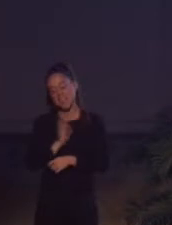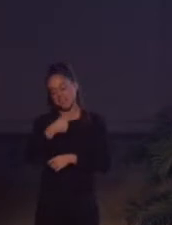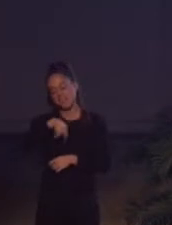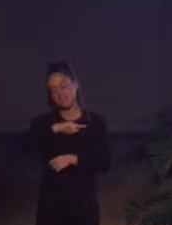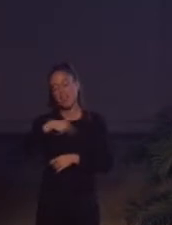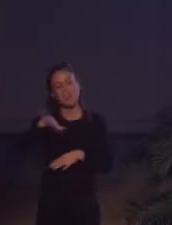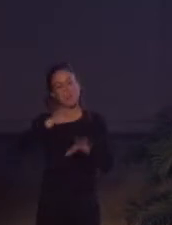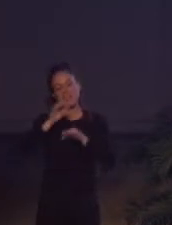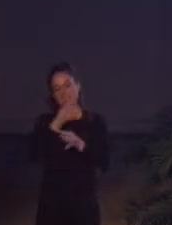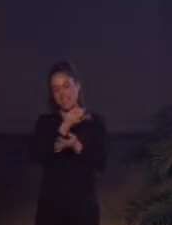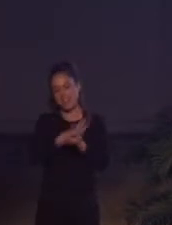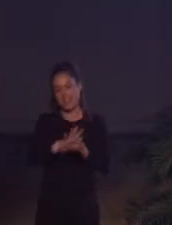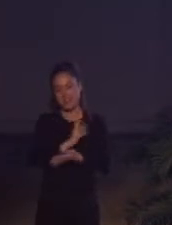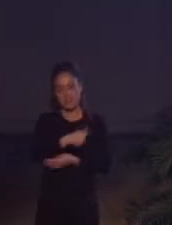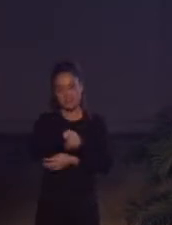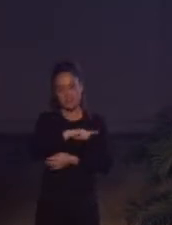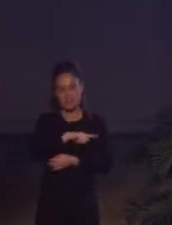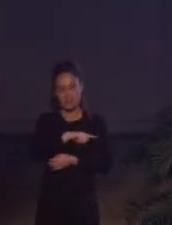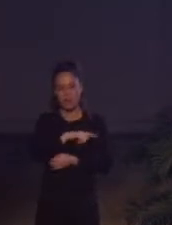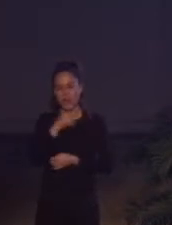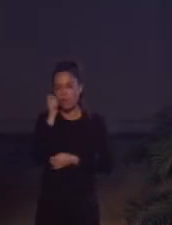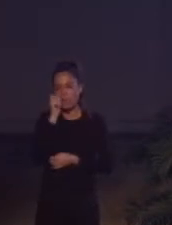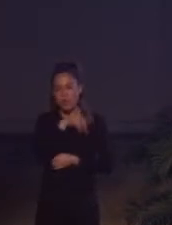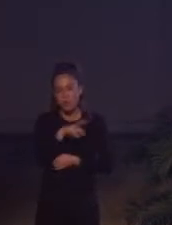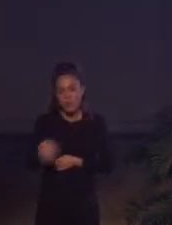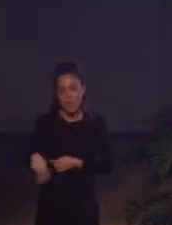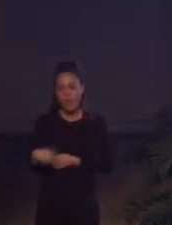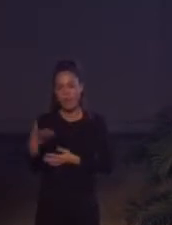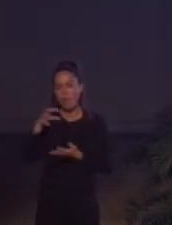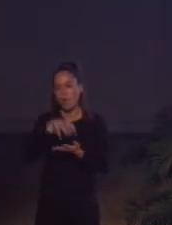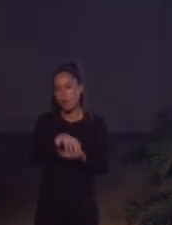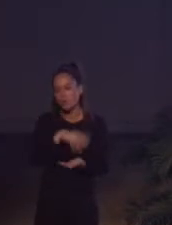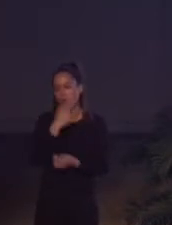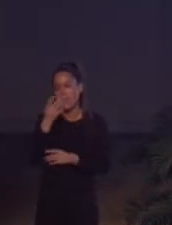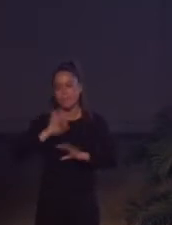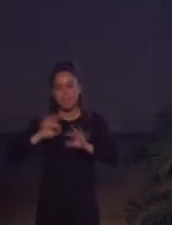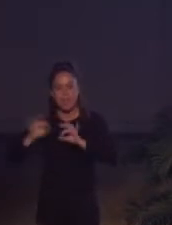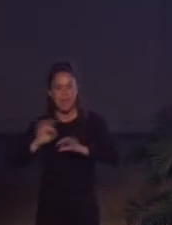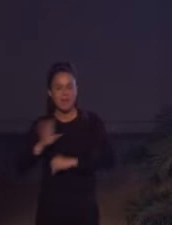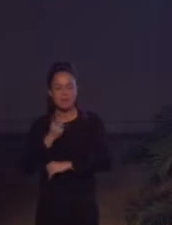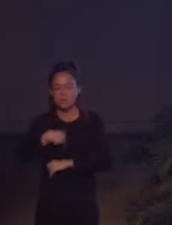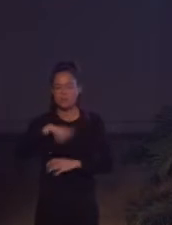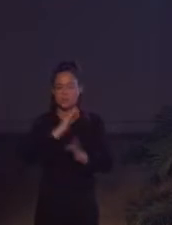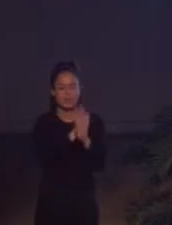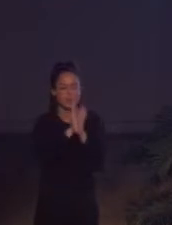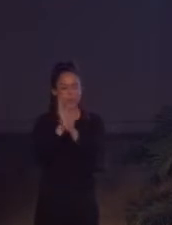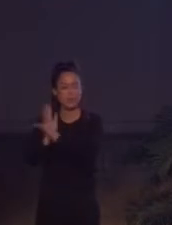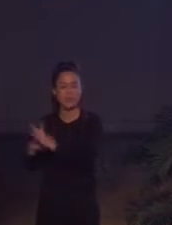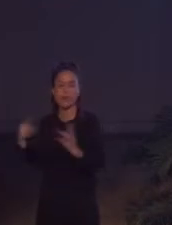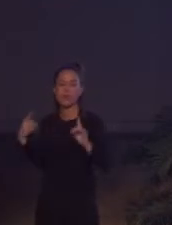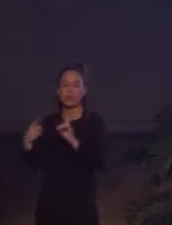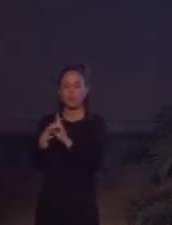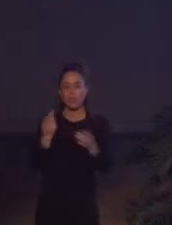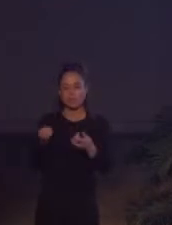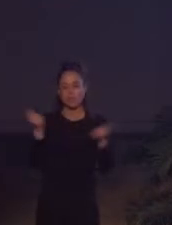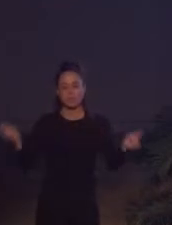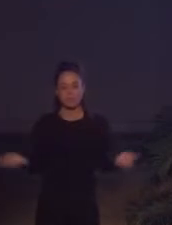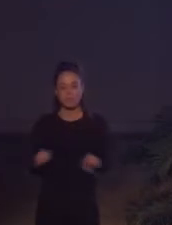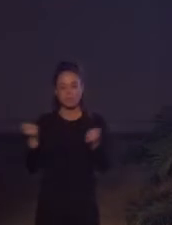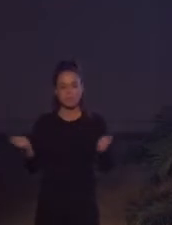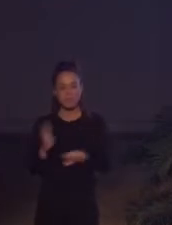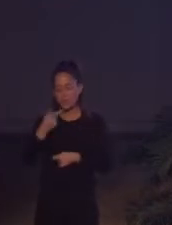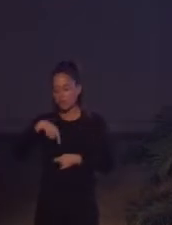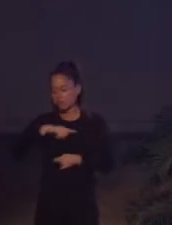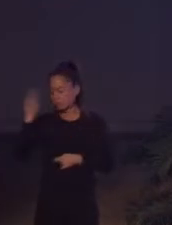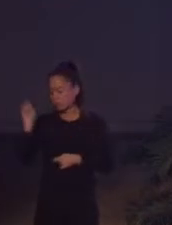nos recorrimos, ¿no?, infinidad de museos, teatros, para conseguir publicidad. Y además decidimos dejar la revista en cualquier espacio.